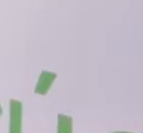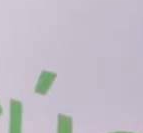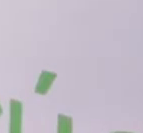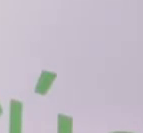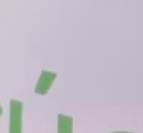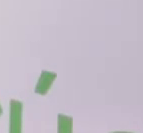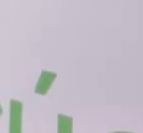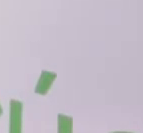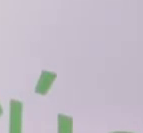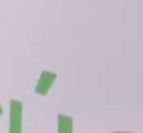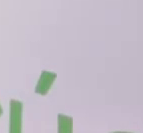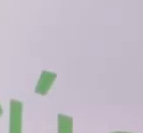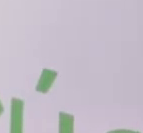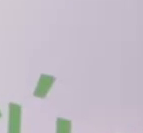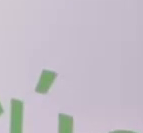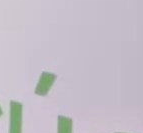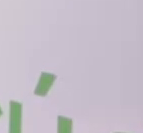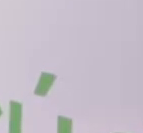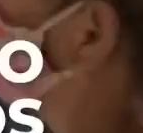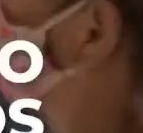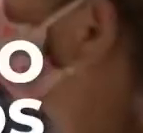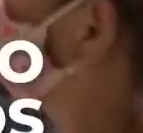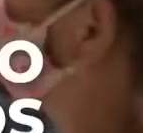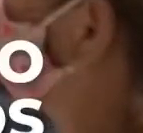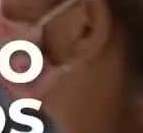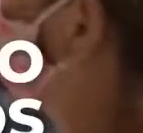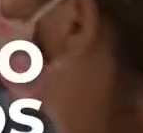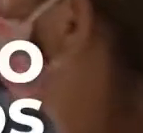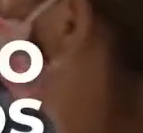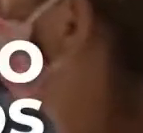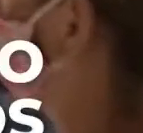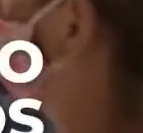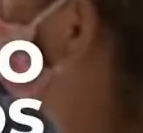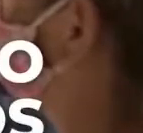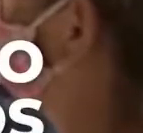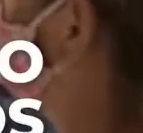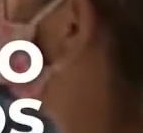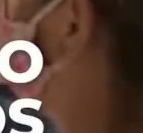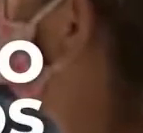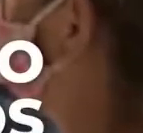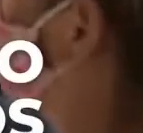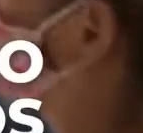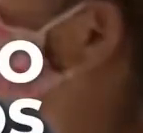de participantes con respecto a 2019, logrando un ahorro para los cucuteños de